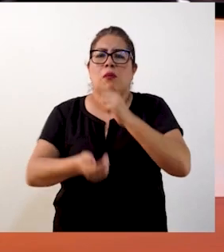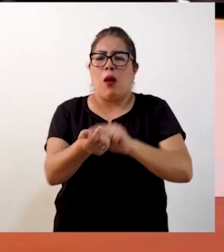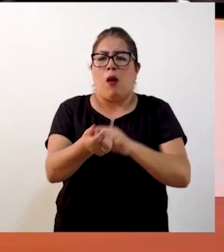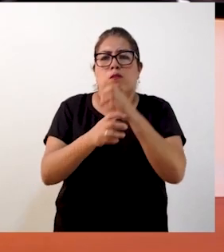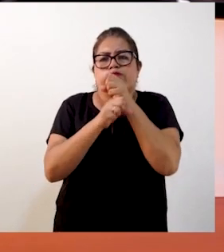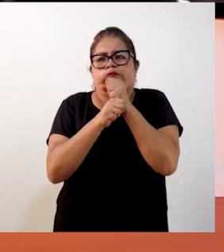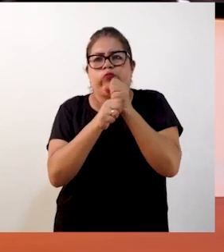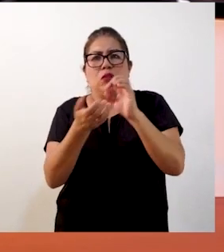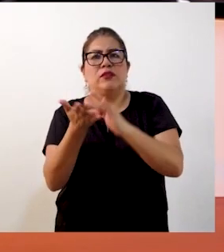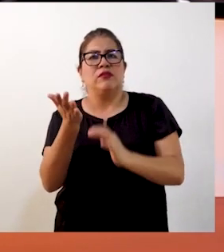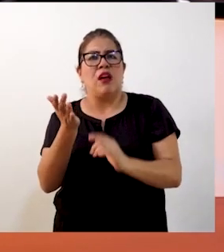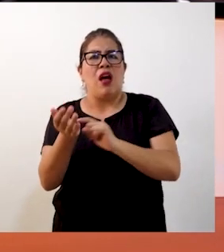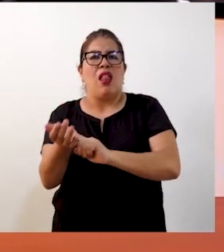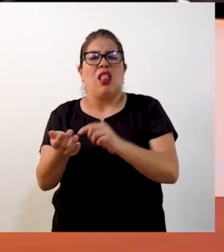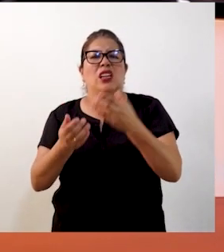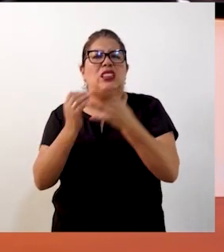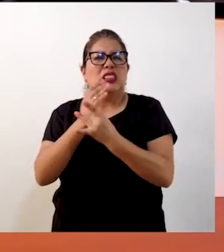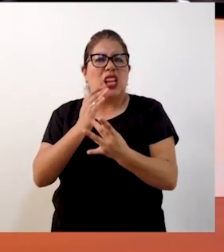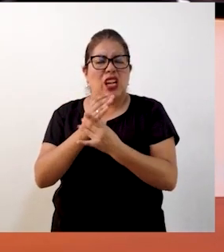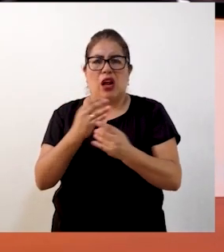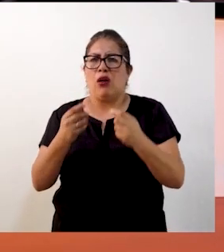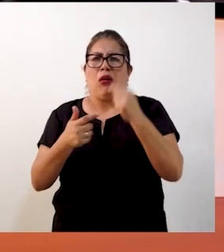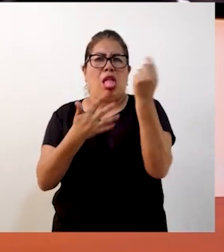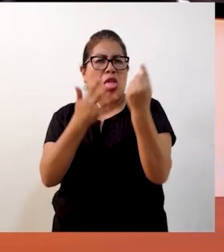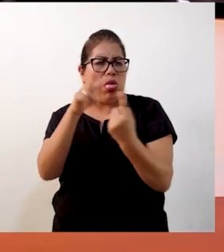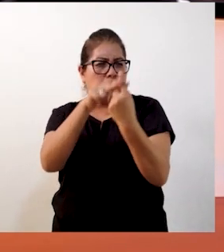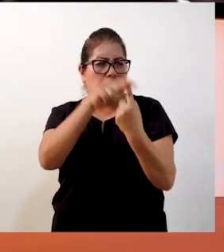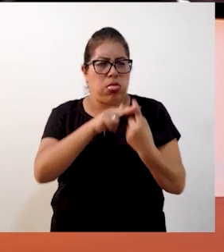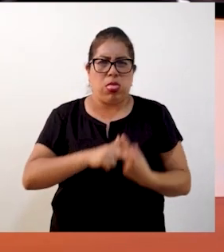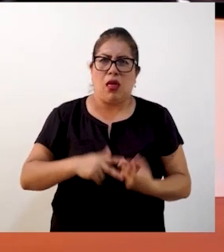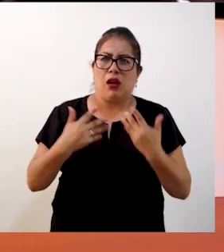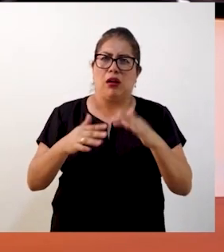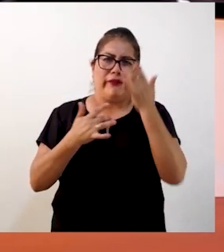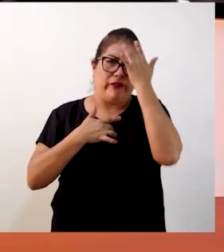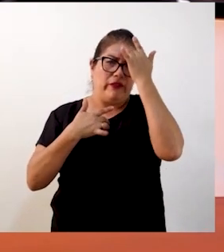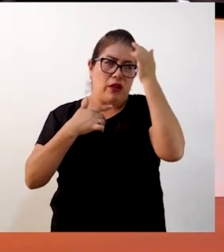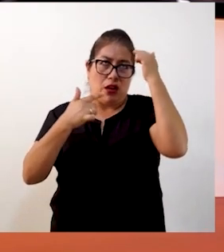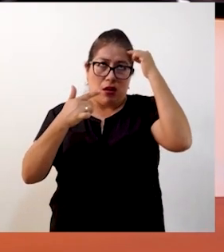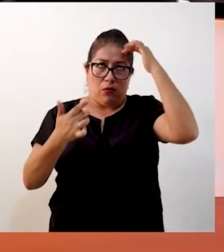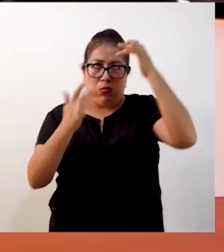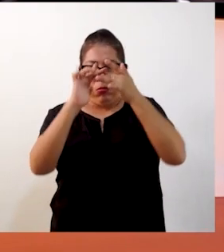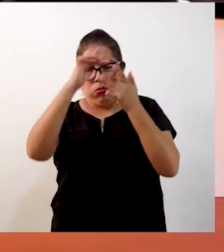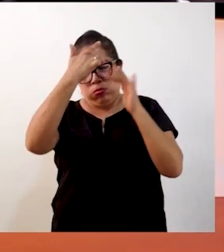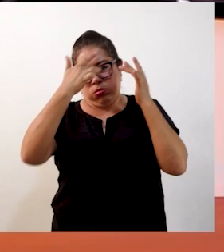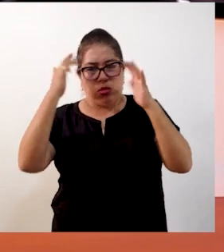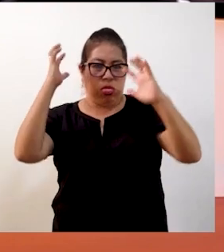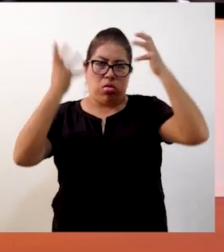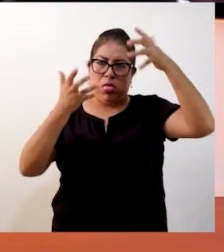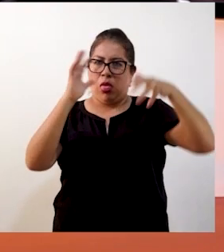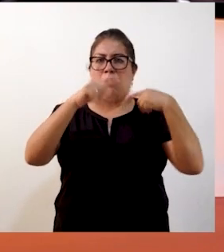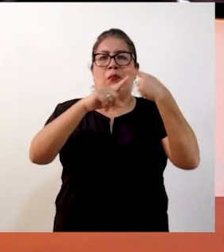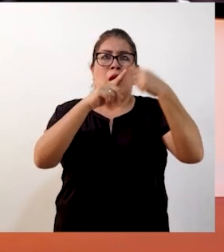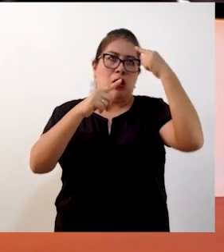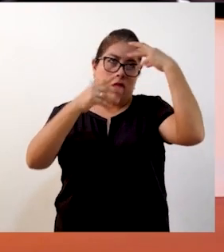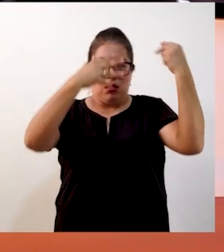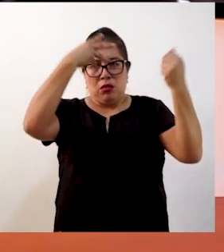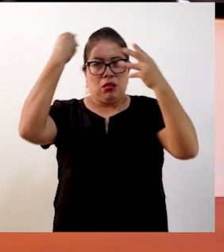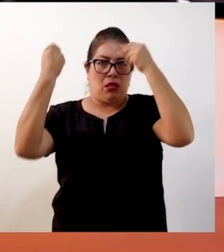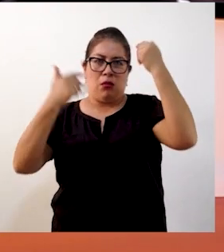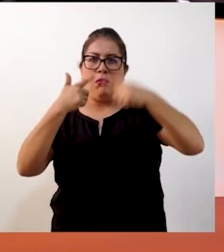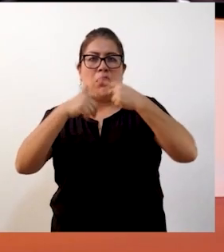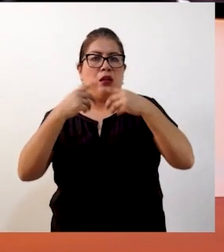colesterol, tienen otras enfermedades que van lesionando el cerebro, más el Alzheimer. Entonces estos